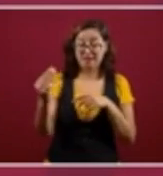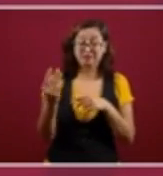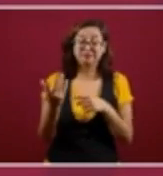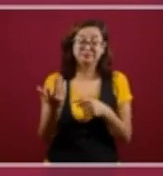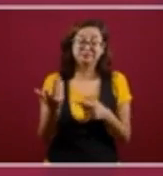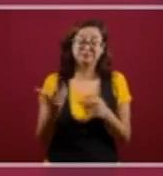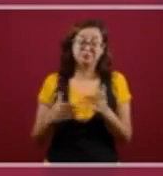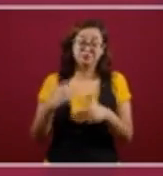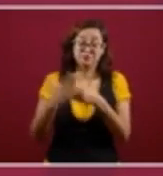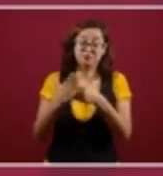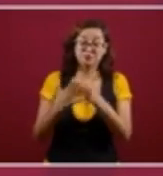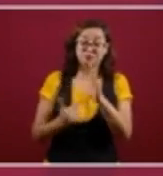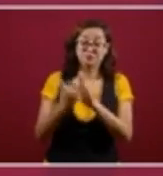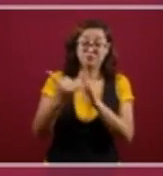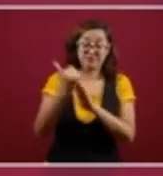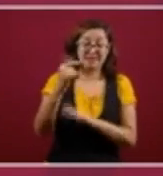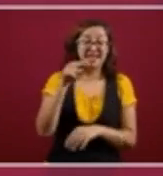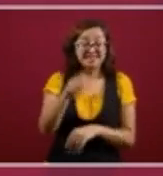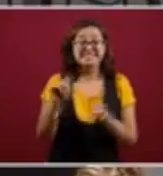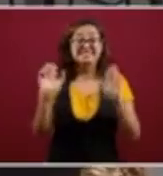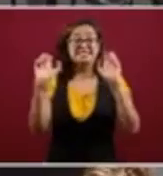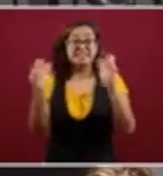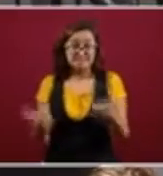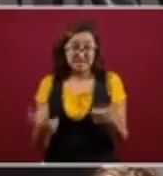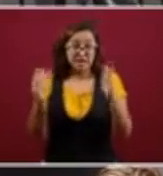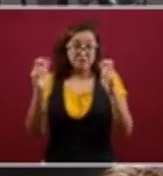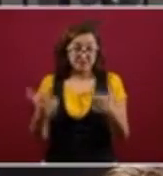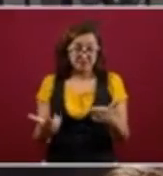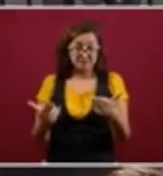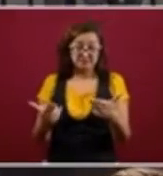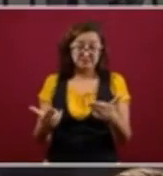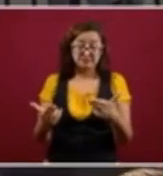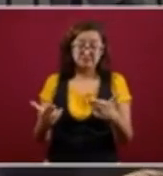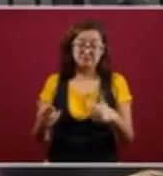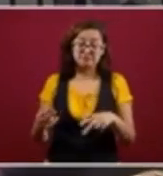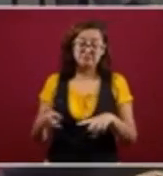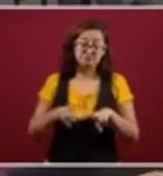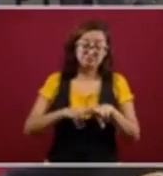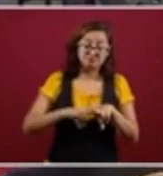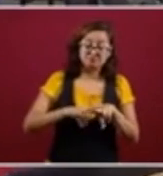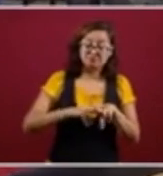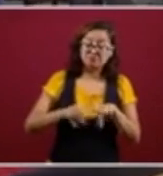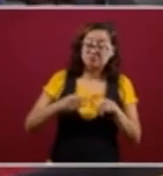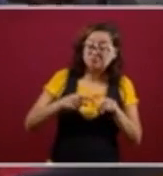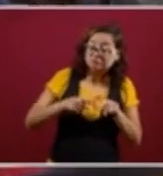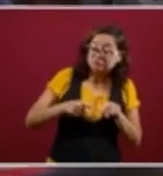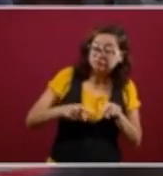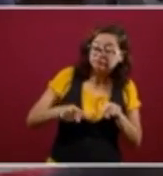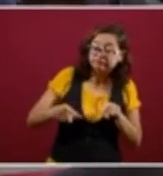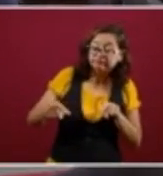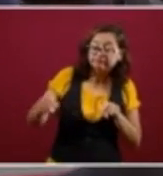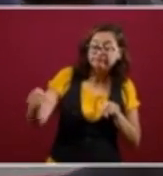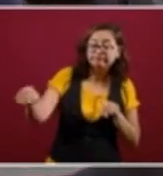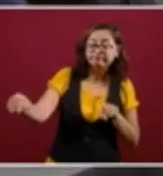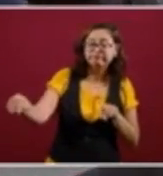que pasa por Chiapas es de